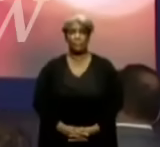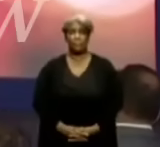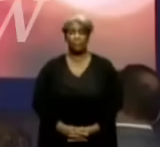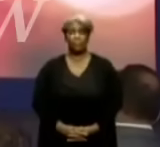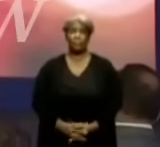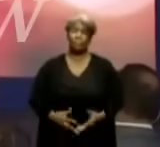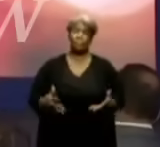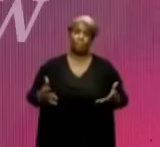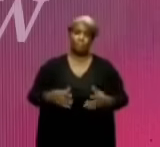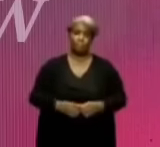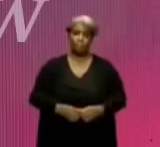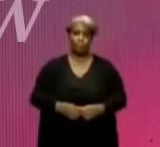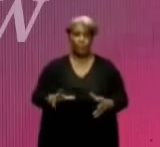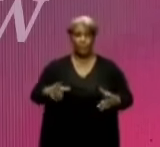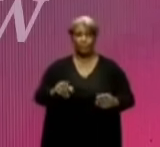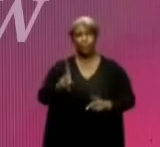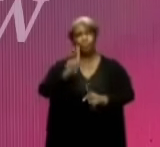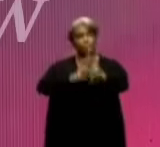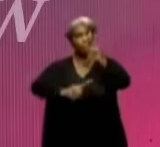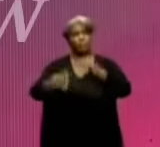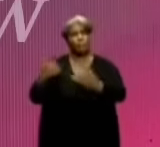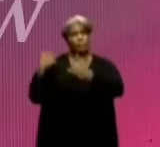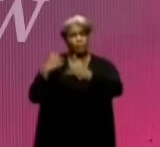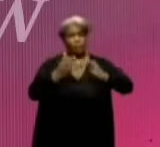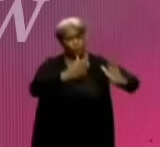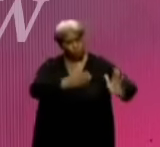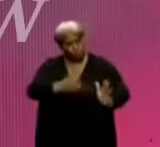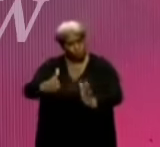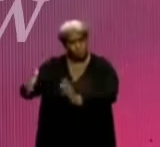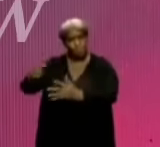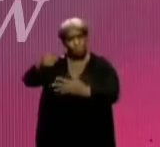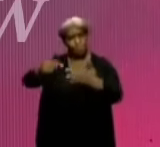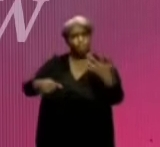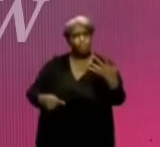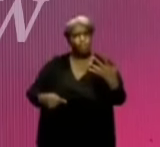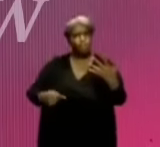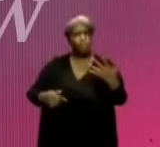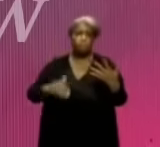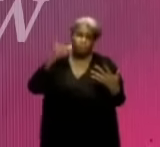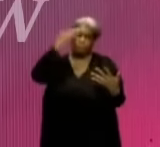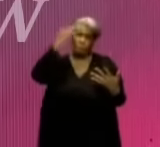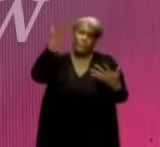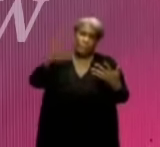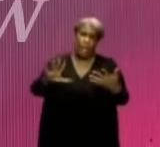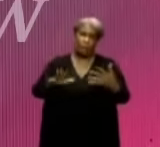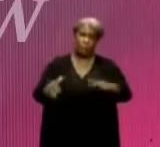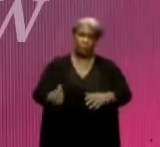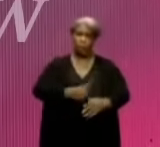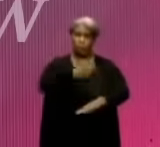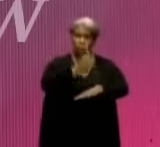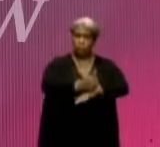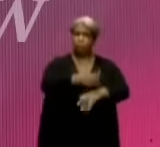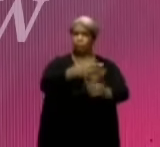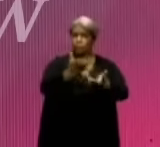Bueno, sobre los productores, obviamente todo esto ya está contratado. Y